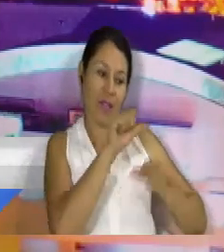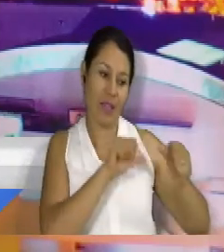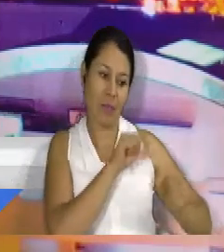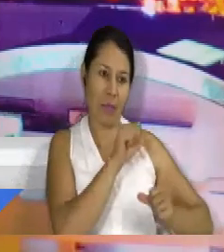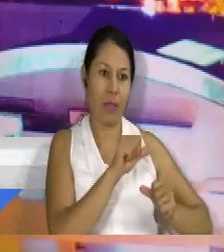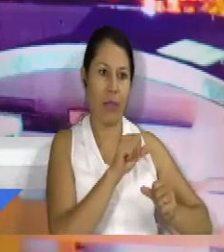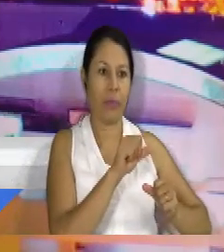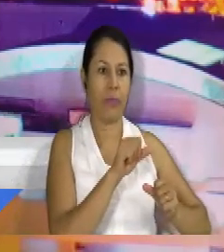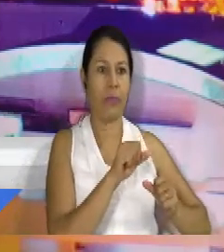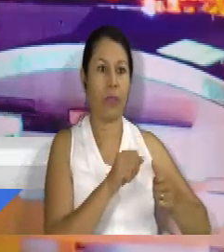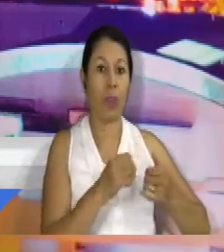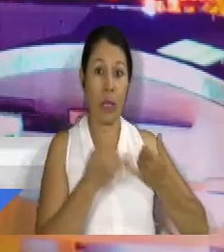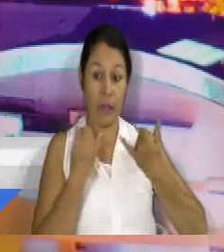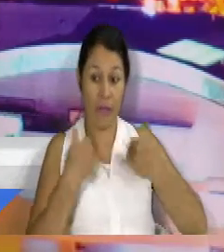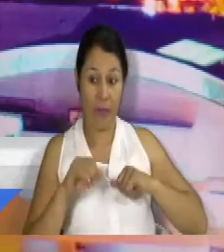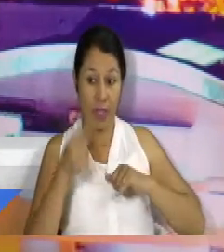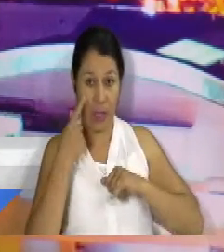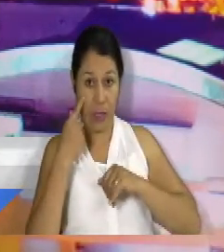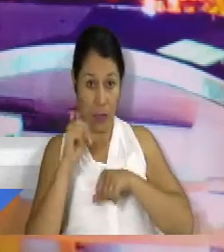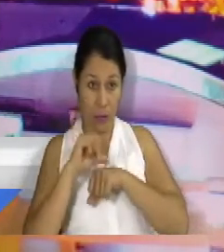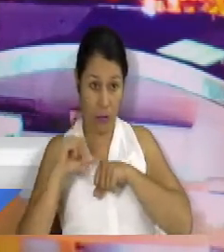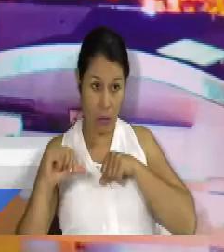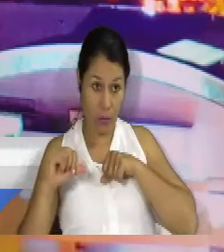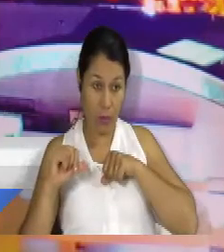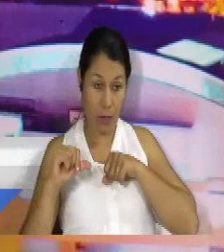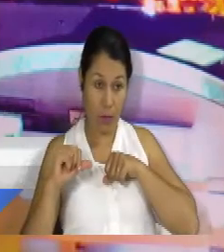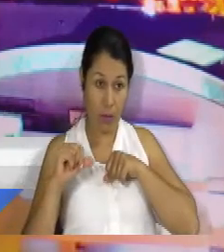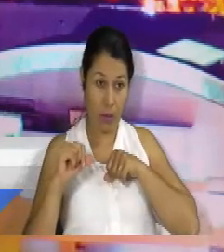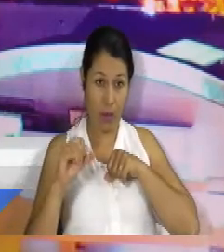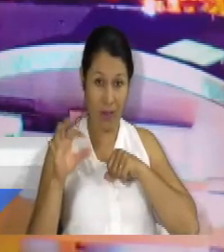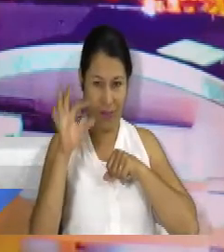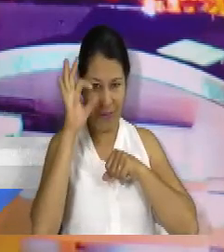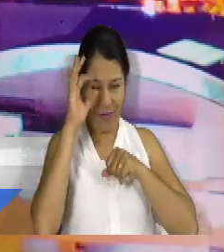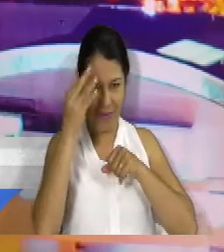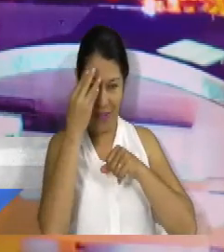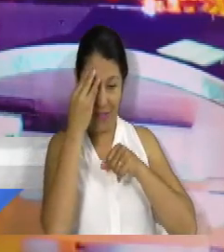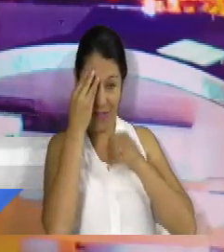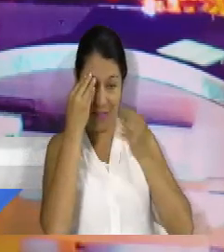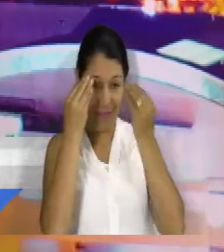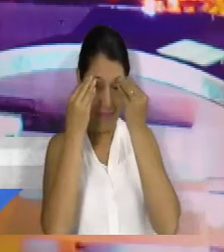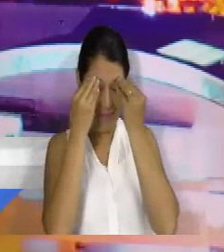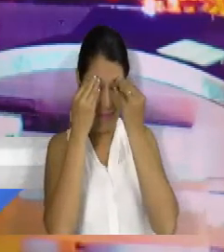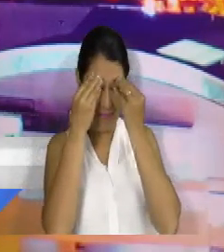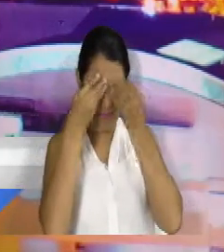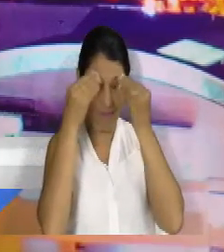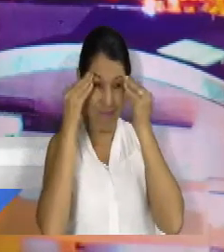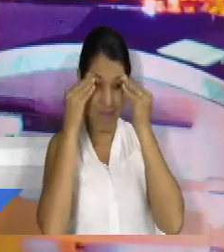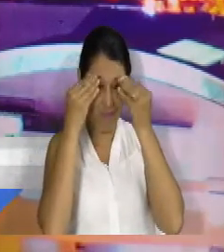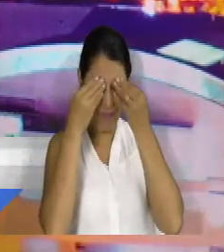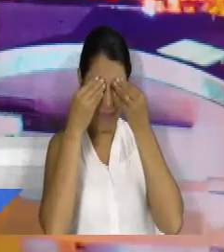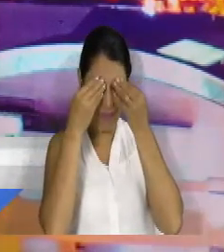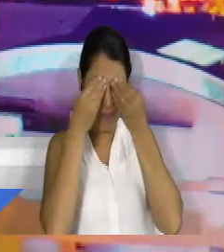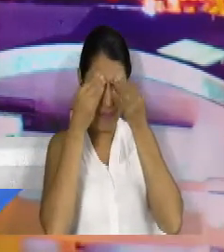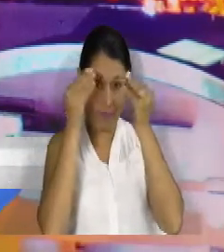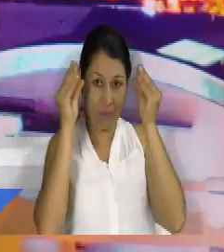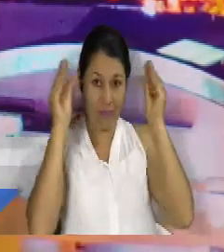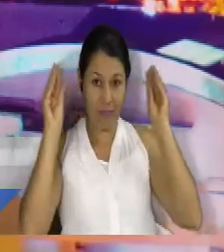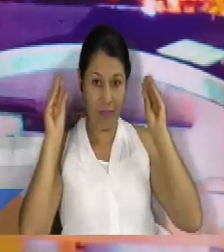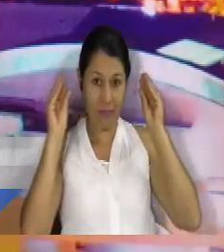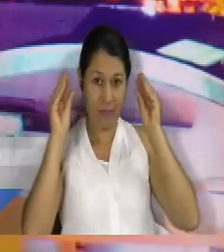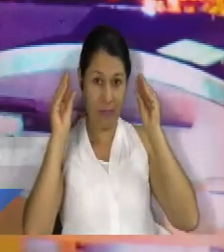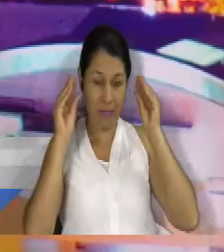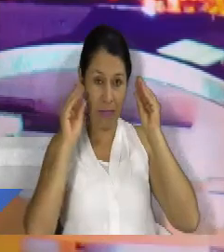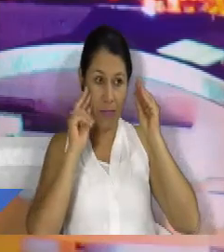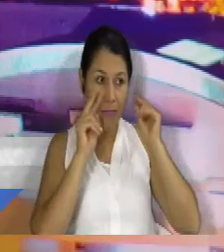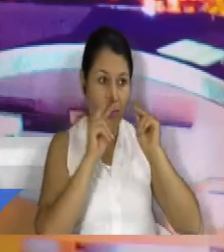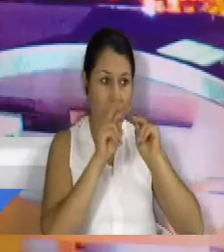asombrado, porque salgo con el cono que le coloco a uno en la vista, y salgo y miro cuando veo todo transparente, uy, que volvían